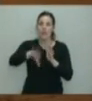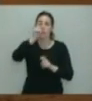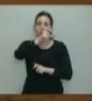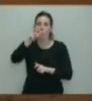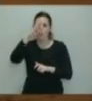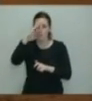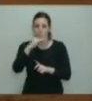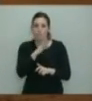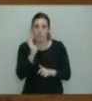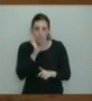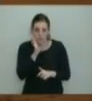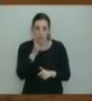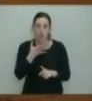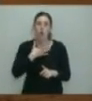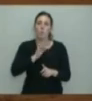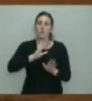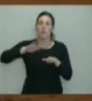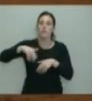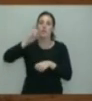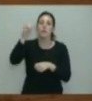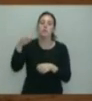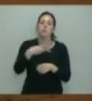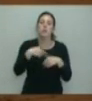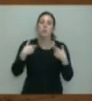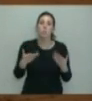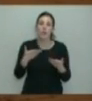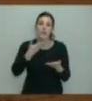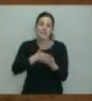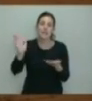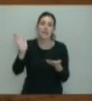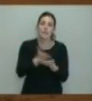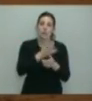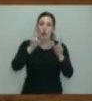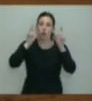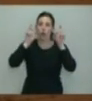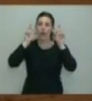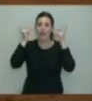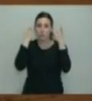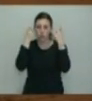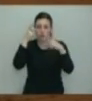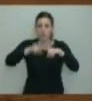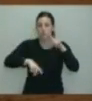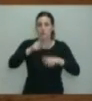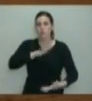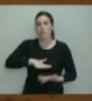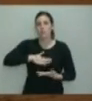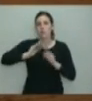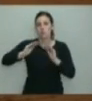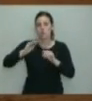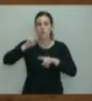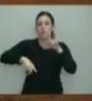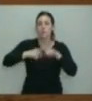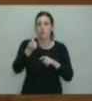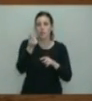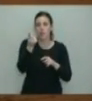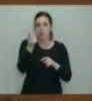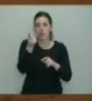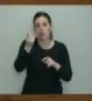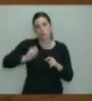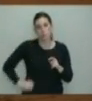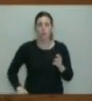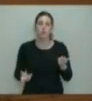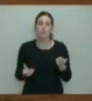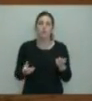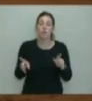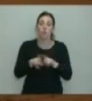padres puede dar por resultado la segregación de estudiantes según sus capacidades y antecedentes socioeconómicos y generar así